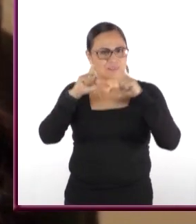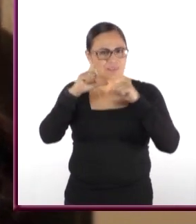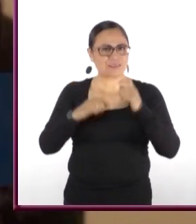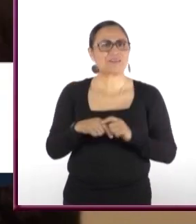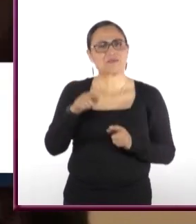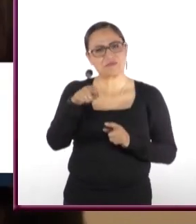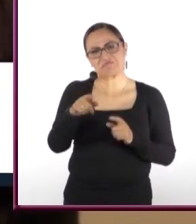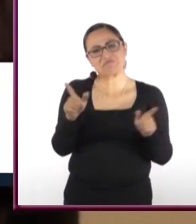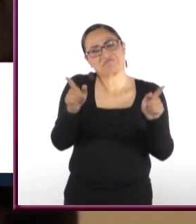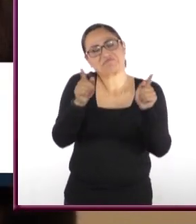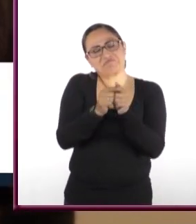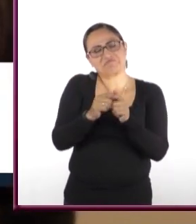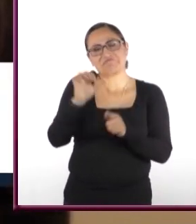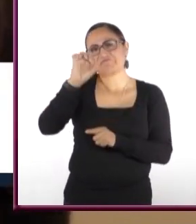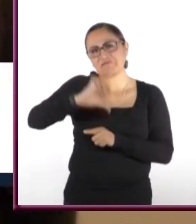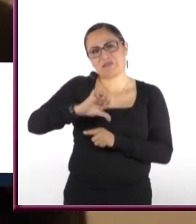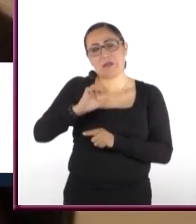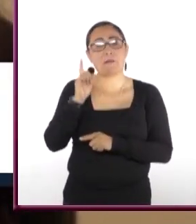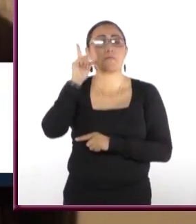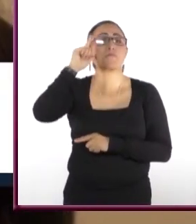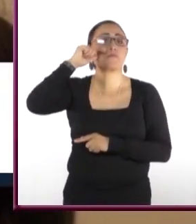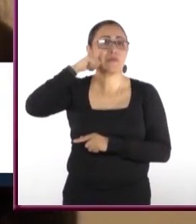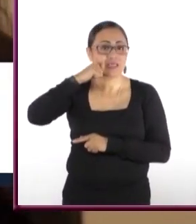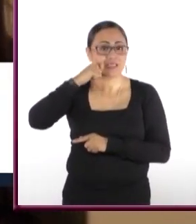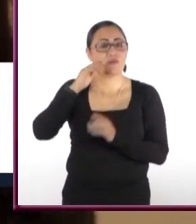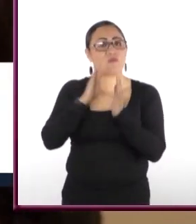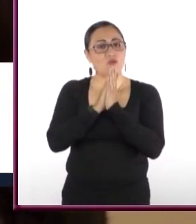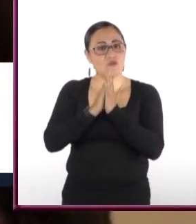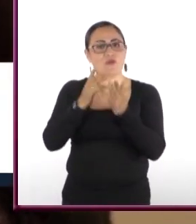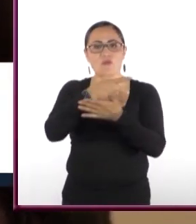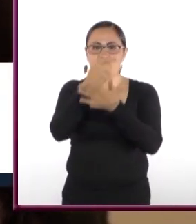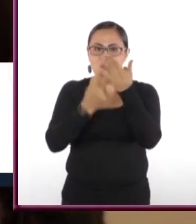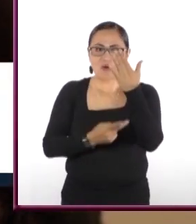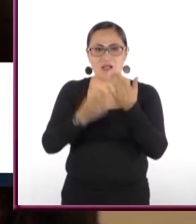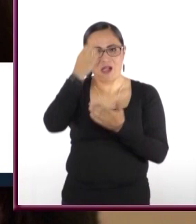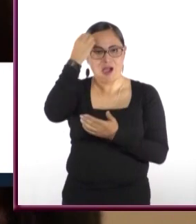Instagram. Esto ha sido todo por hoy. Mañana